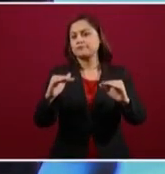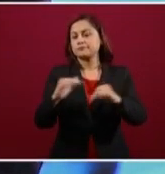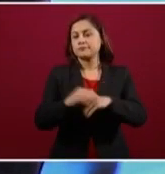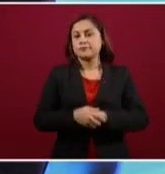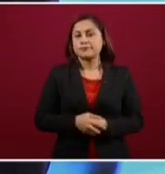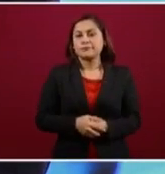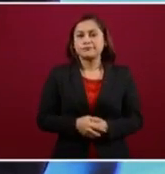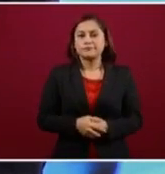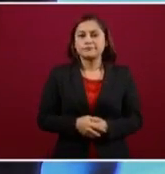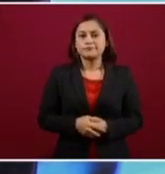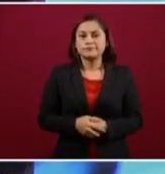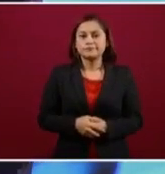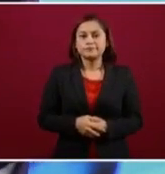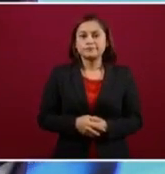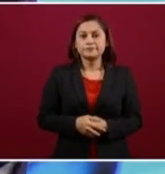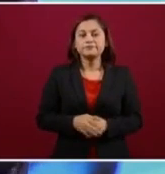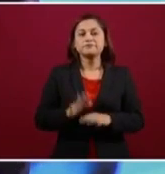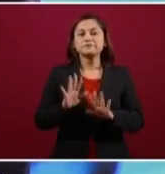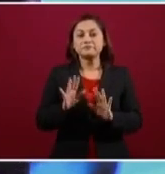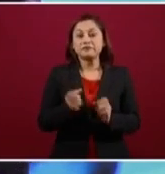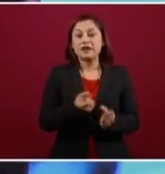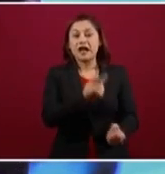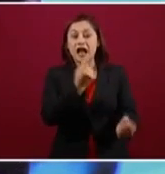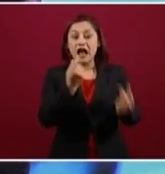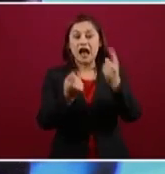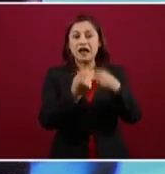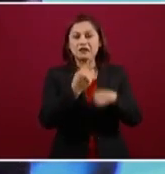Esto no lo alcanzan a entender